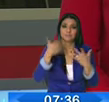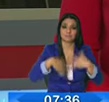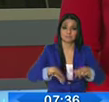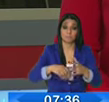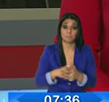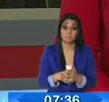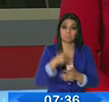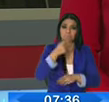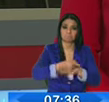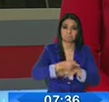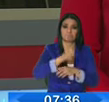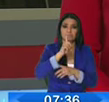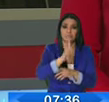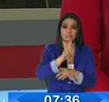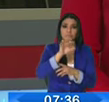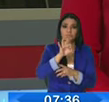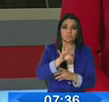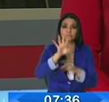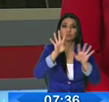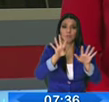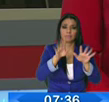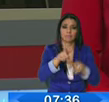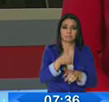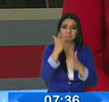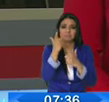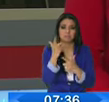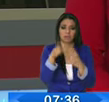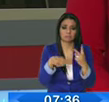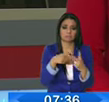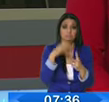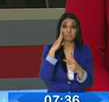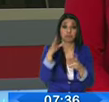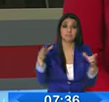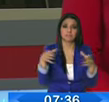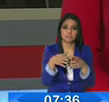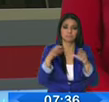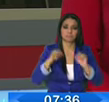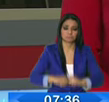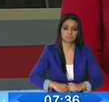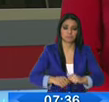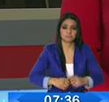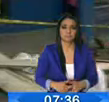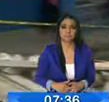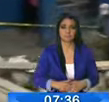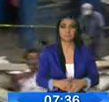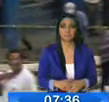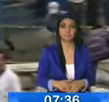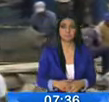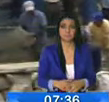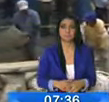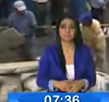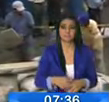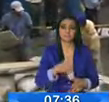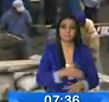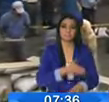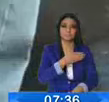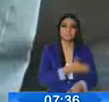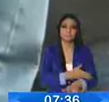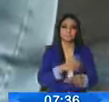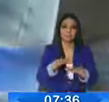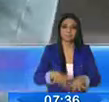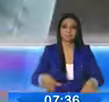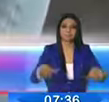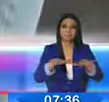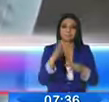dispondrá de 199 efectivos entre militares y policías para ejecutarlo tras la declaratoria del estado de excepción